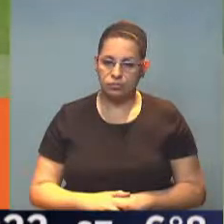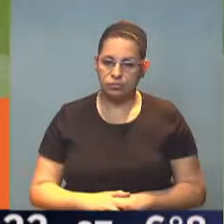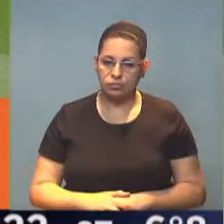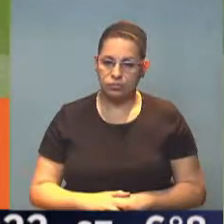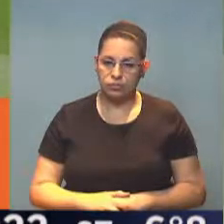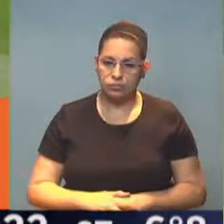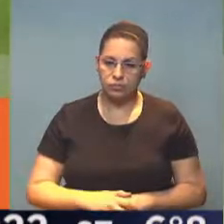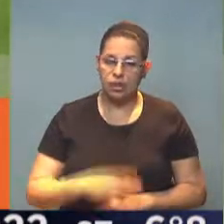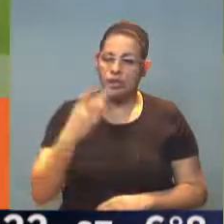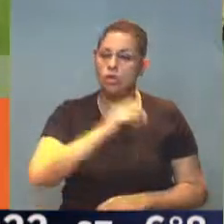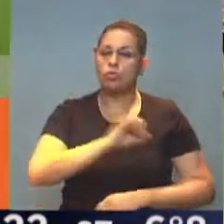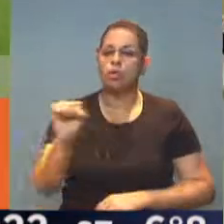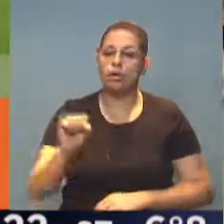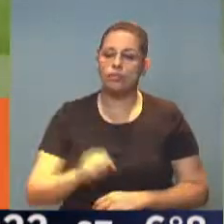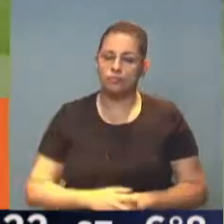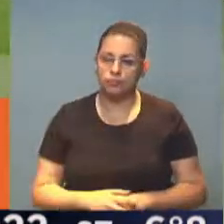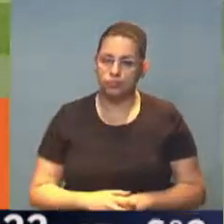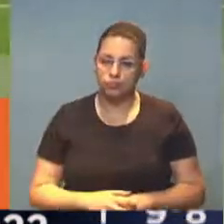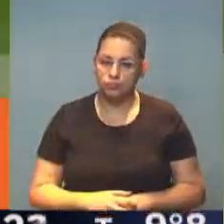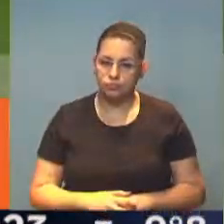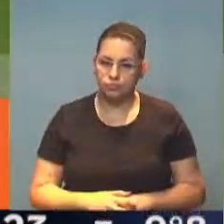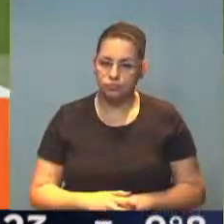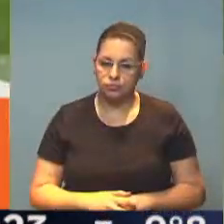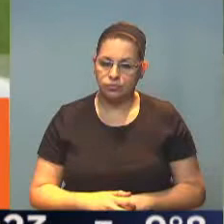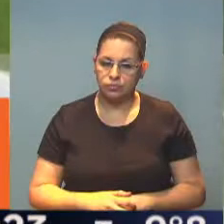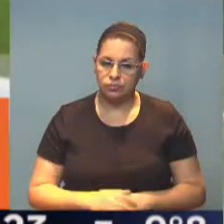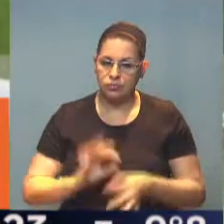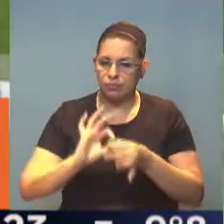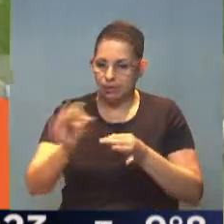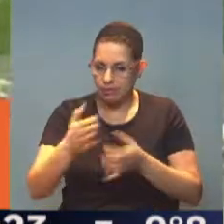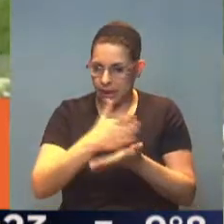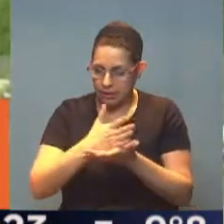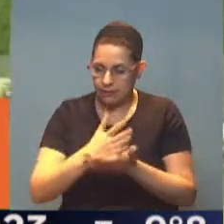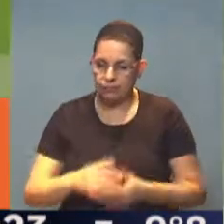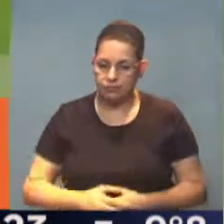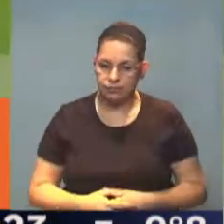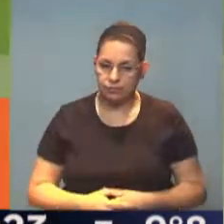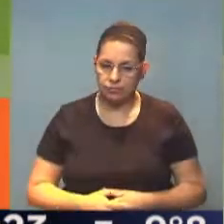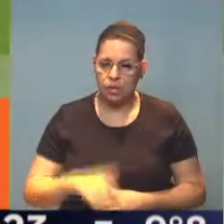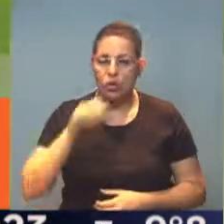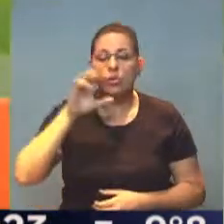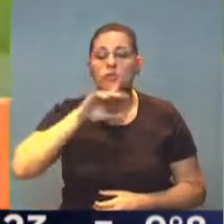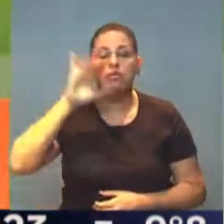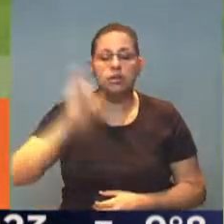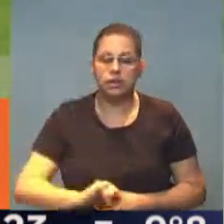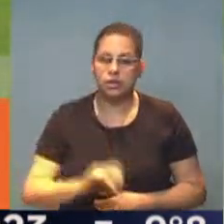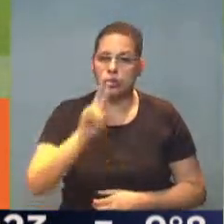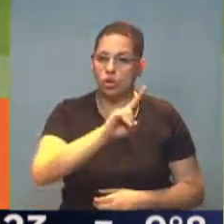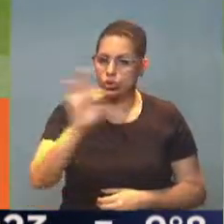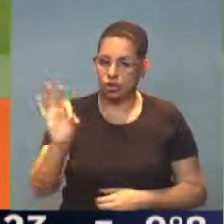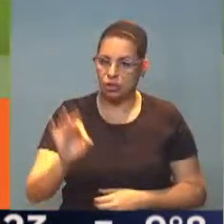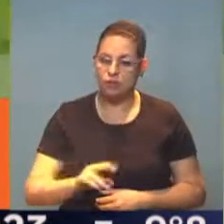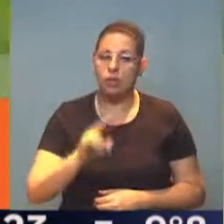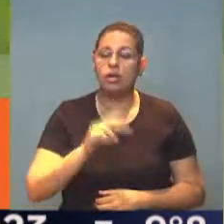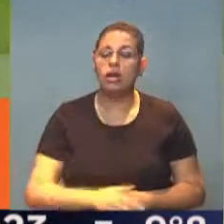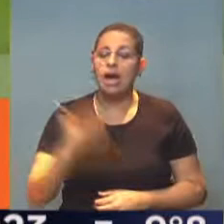Y el segundo, con un remate de media distancia, Mauro Ortiz cerraba el 2-0. Era